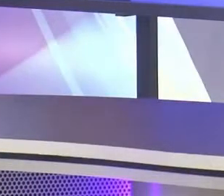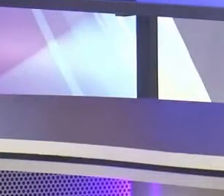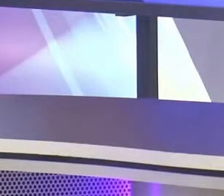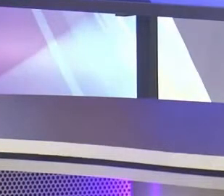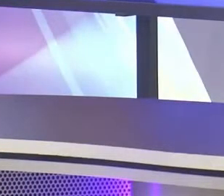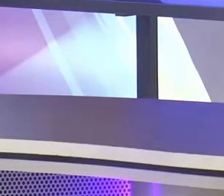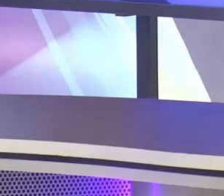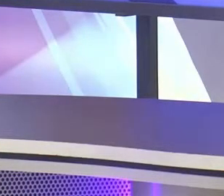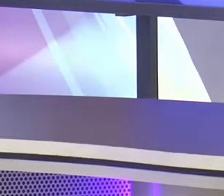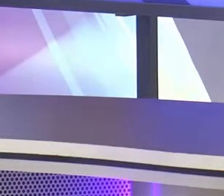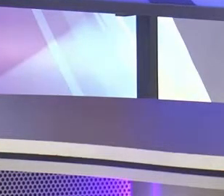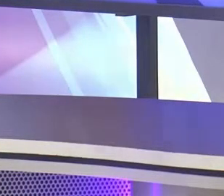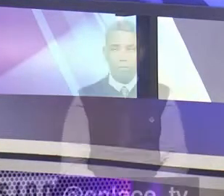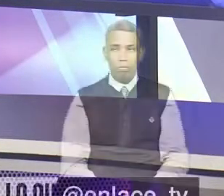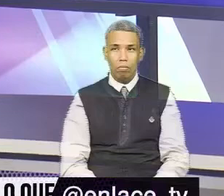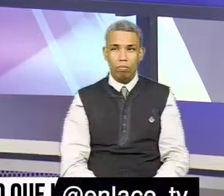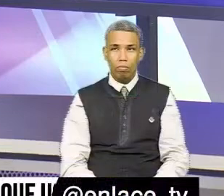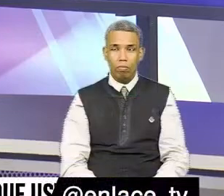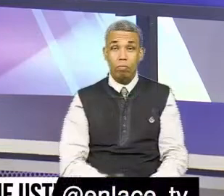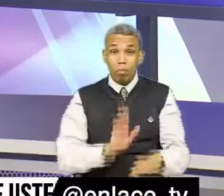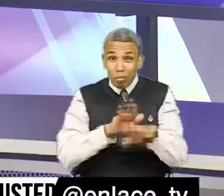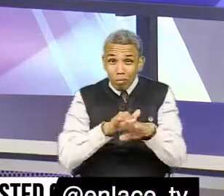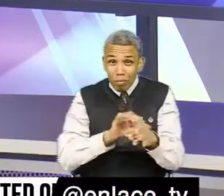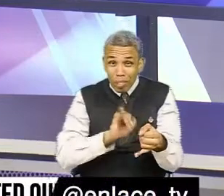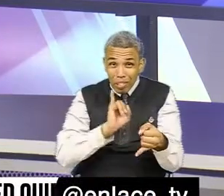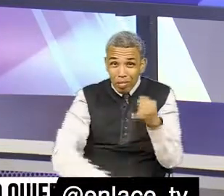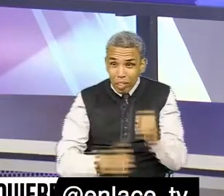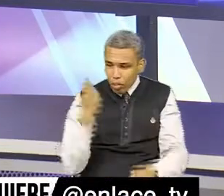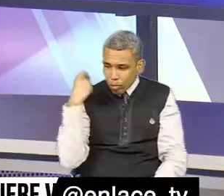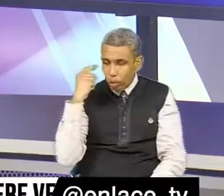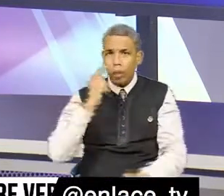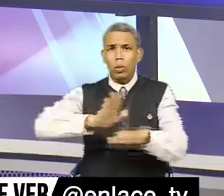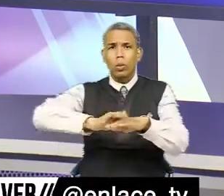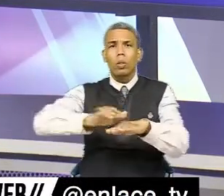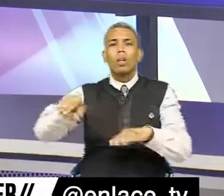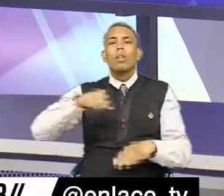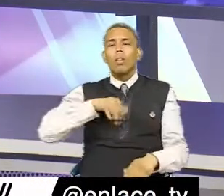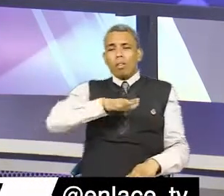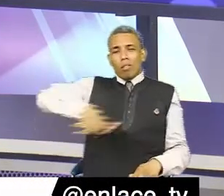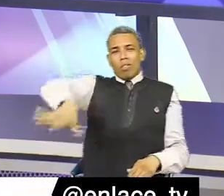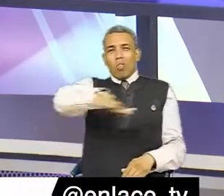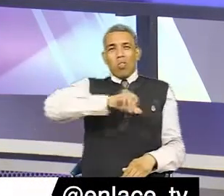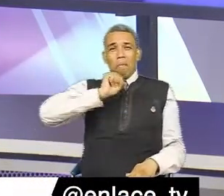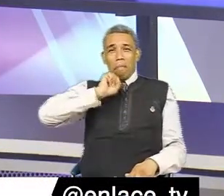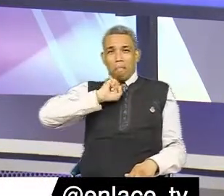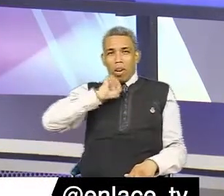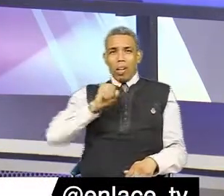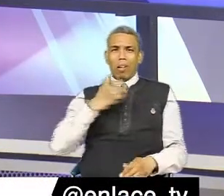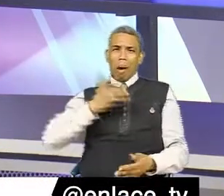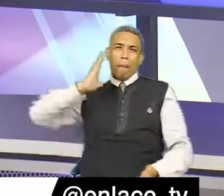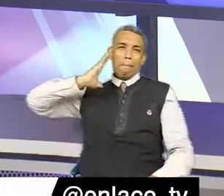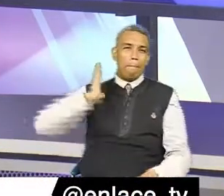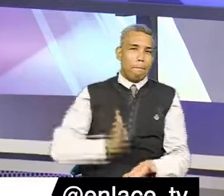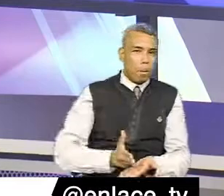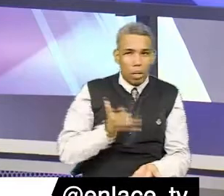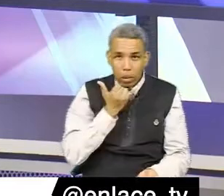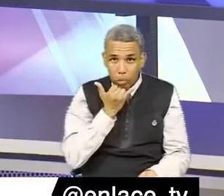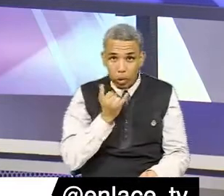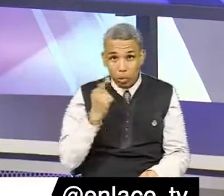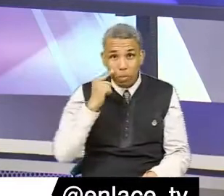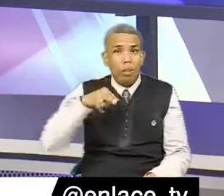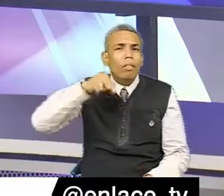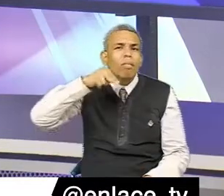mucha atención una noticia de último minuto un deslizamiento se registra en el norte de la ciudad allí está nuestra periodista neil la cocción de la buenas